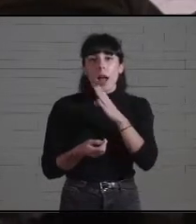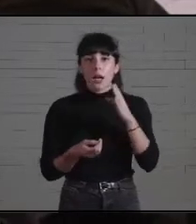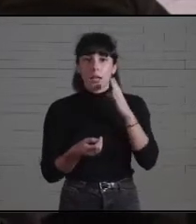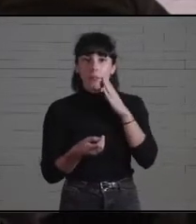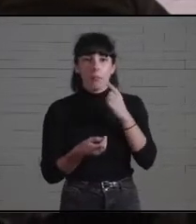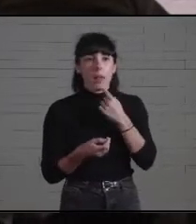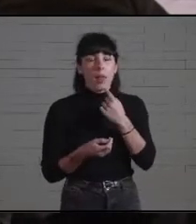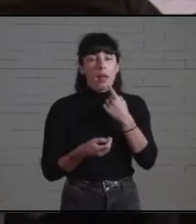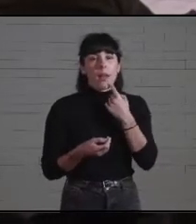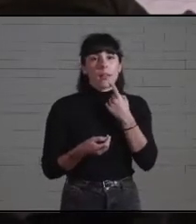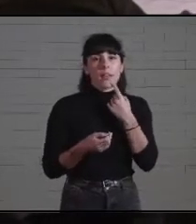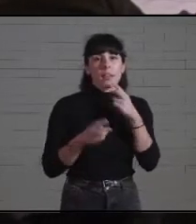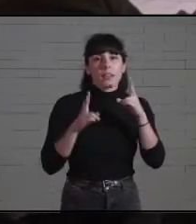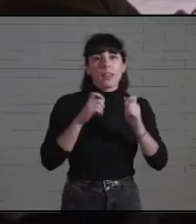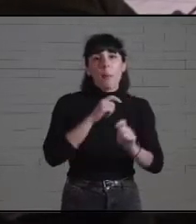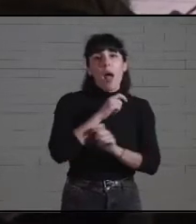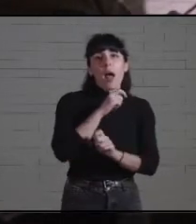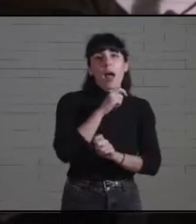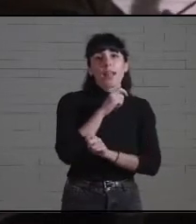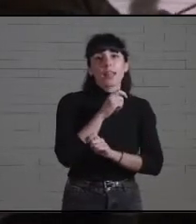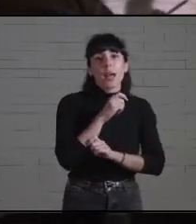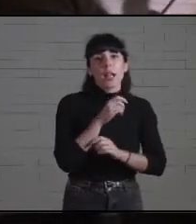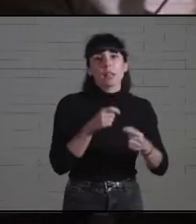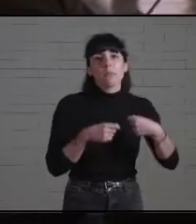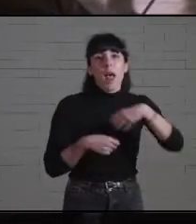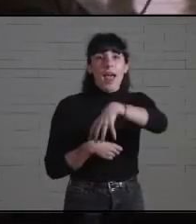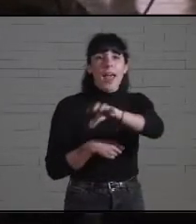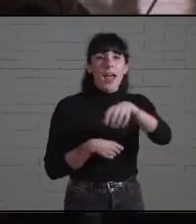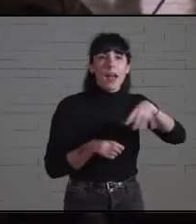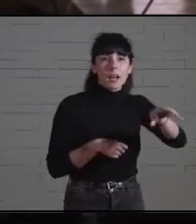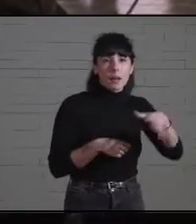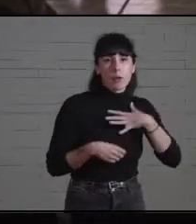las tareas de domésticas y de cuidados.